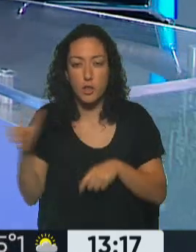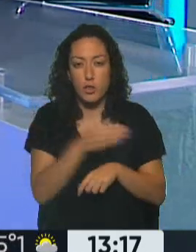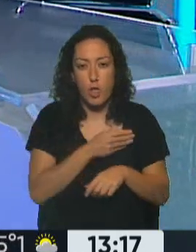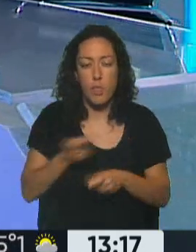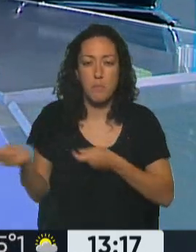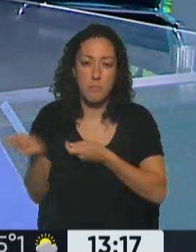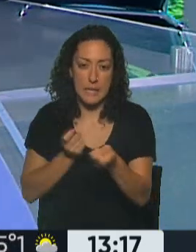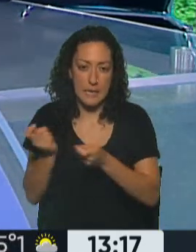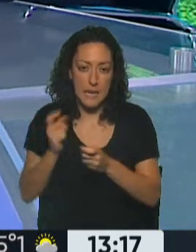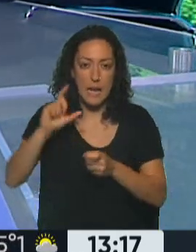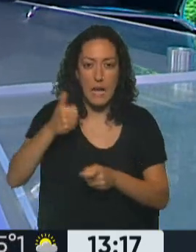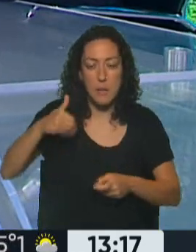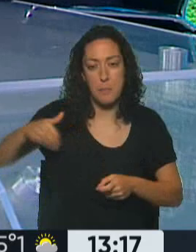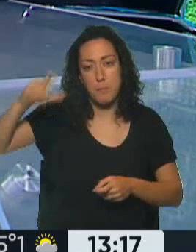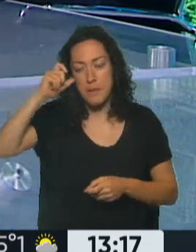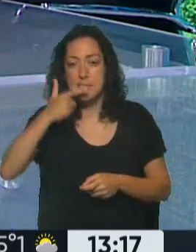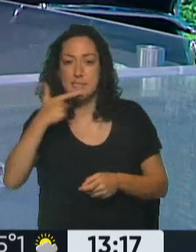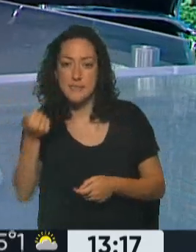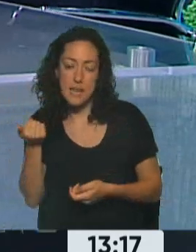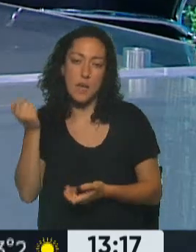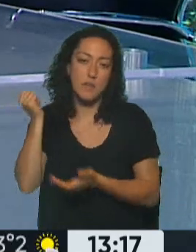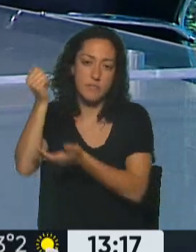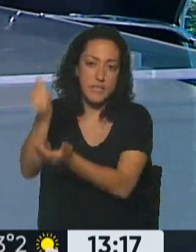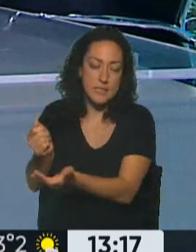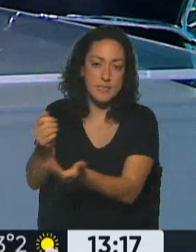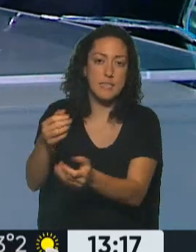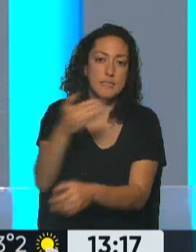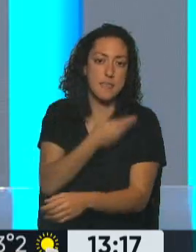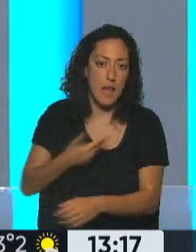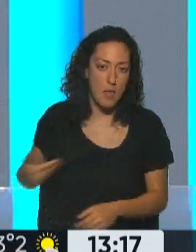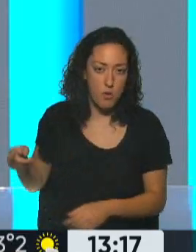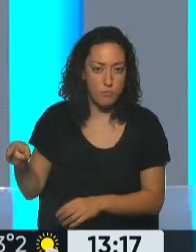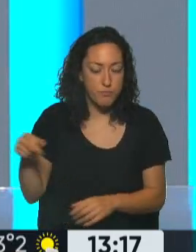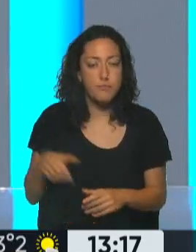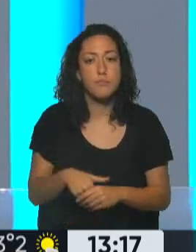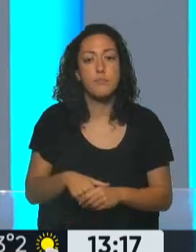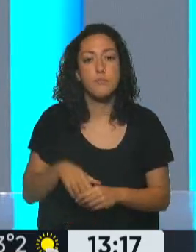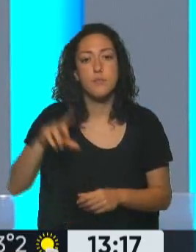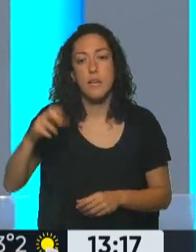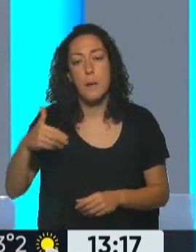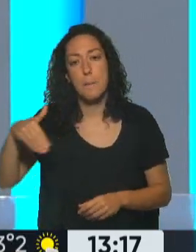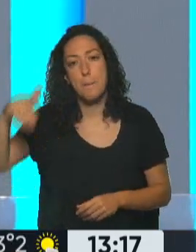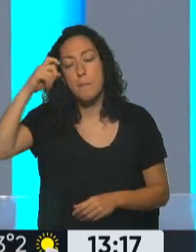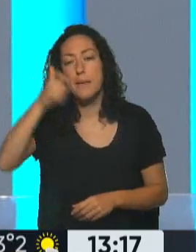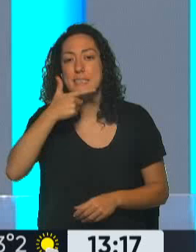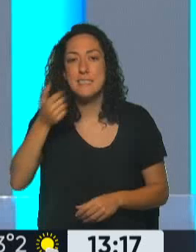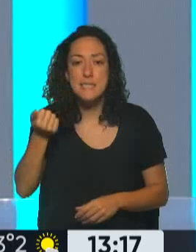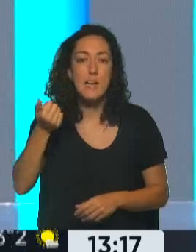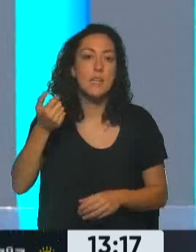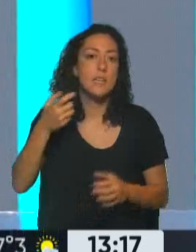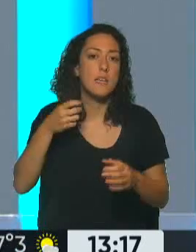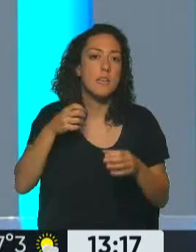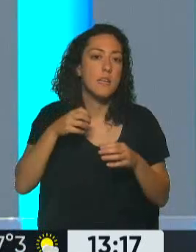y la financia el estado de la secretaría de energía cabeza de la que le vende la energía a las distribuidoras